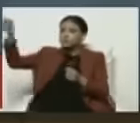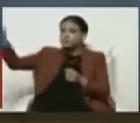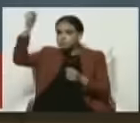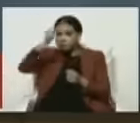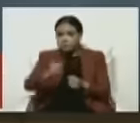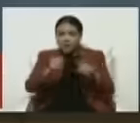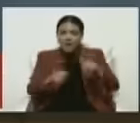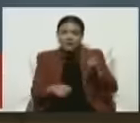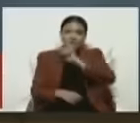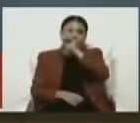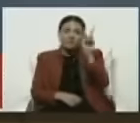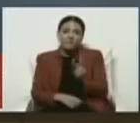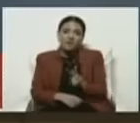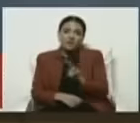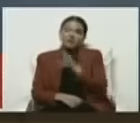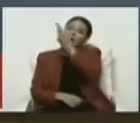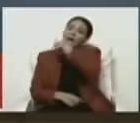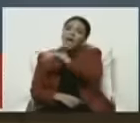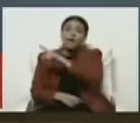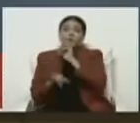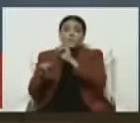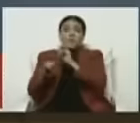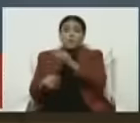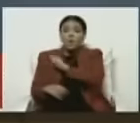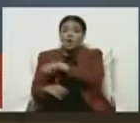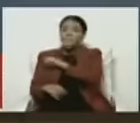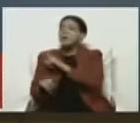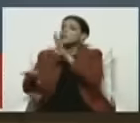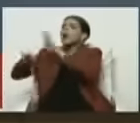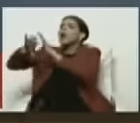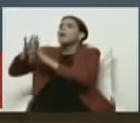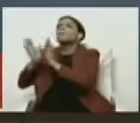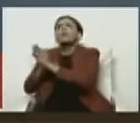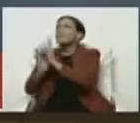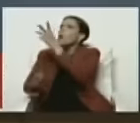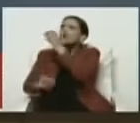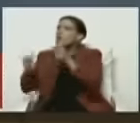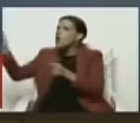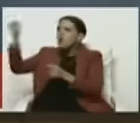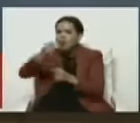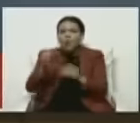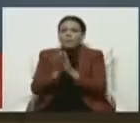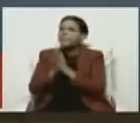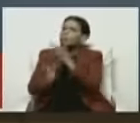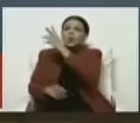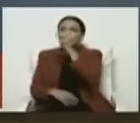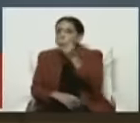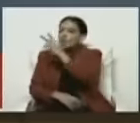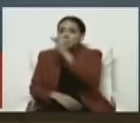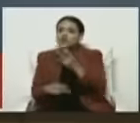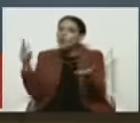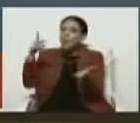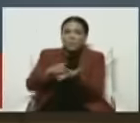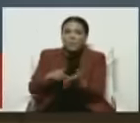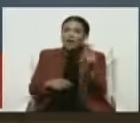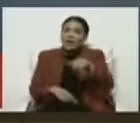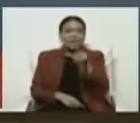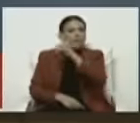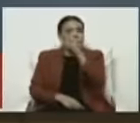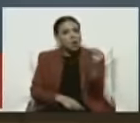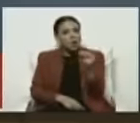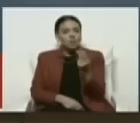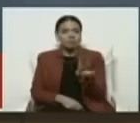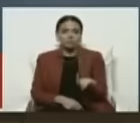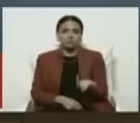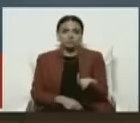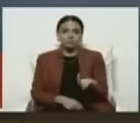una apelación de la Fiscalía Española, y entonces dijeron que no podía venir el asesino Orlando Figuera a